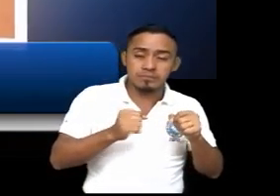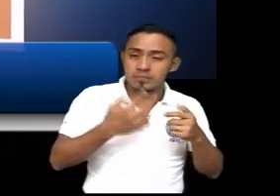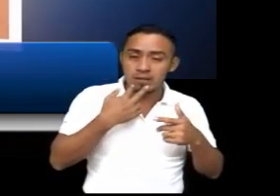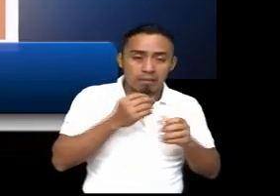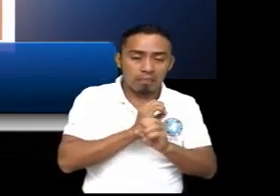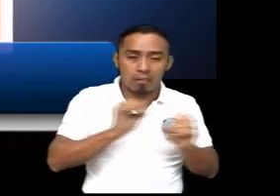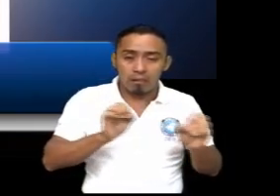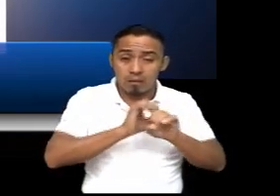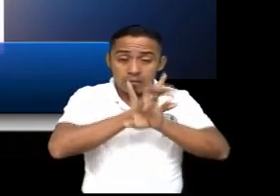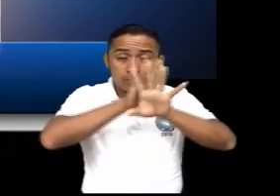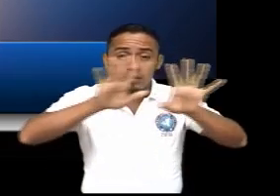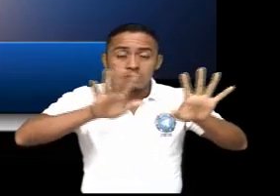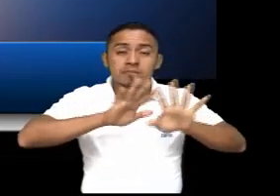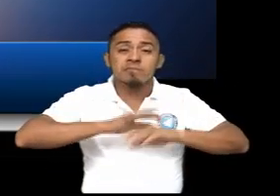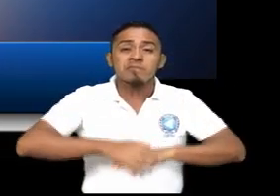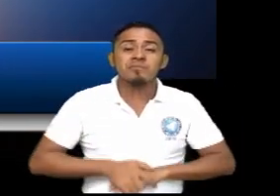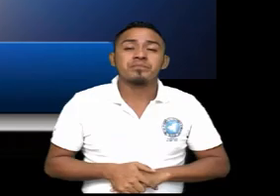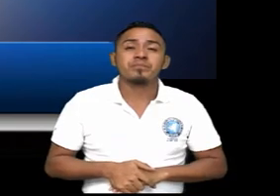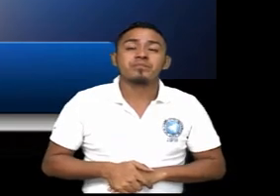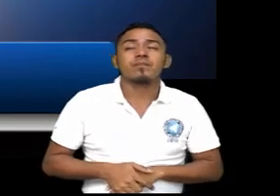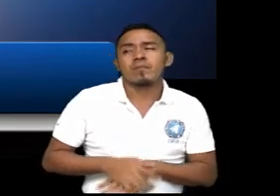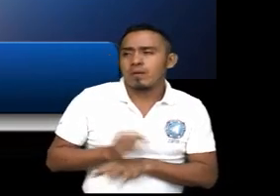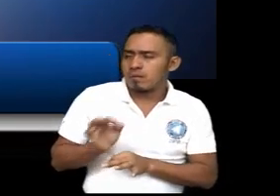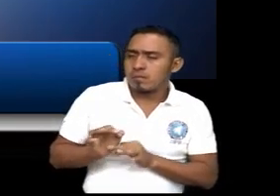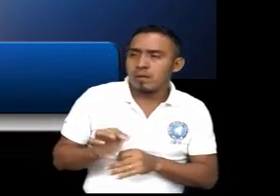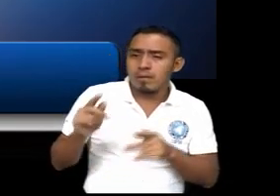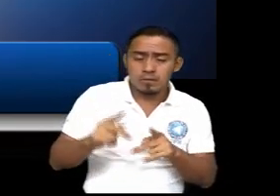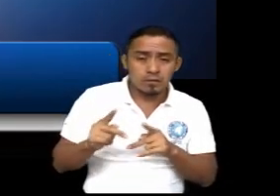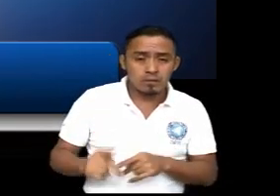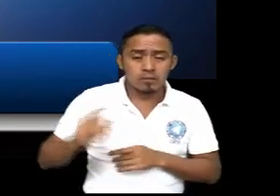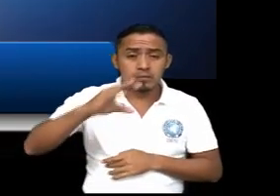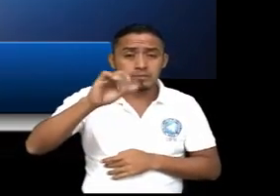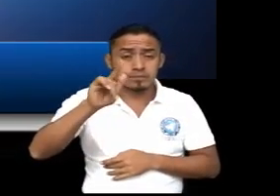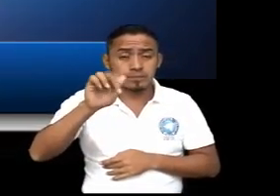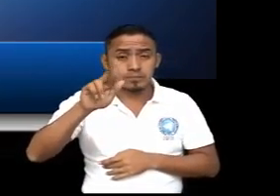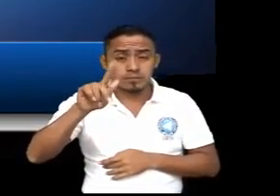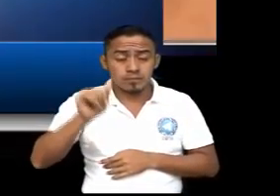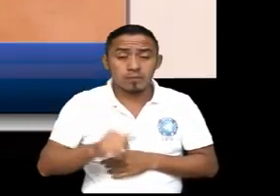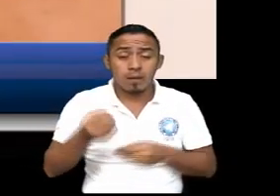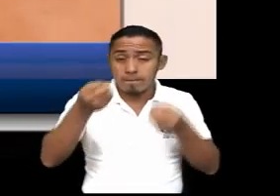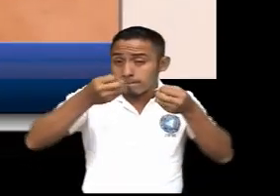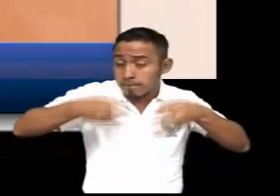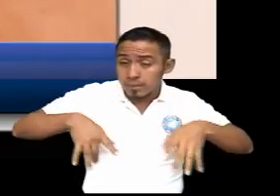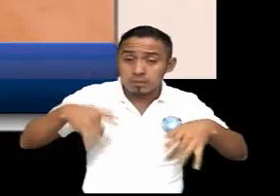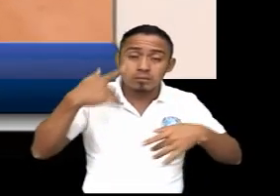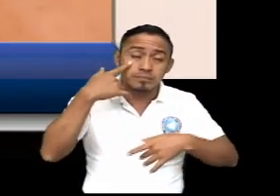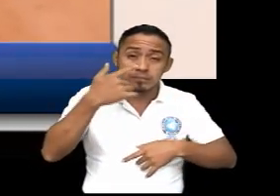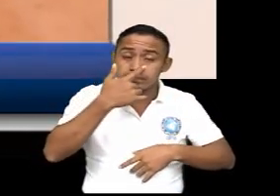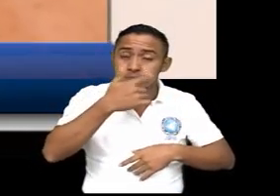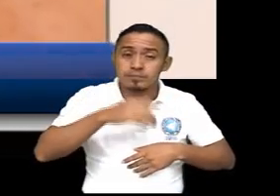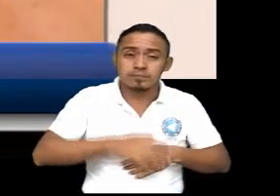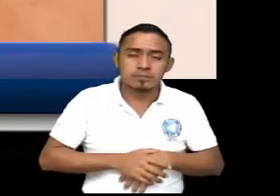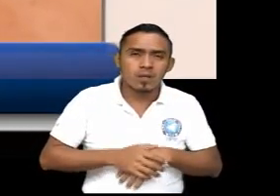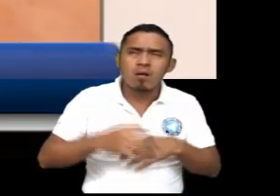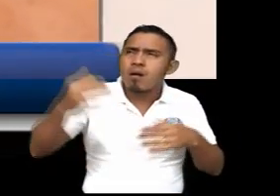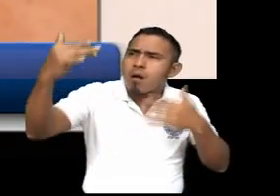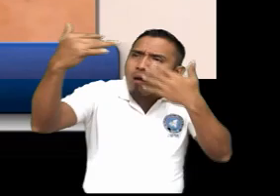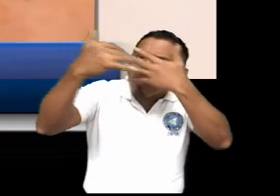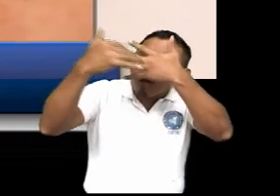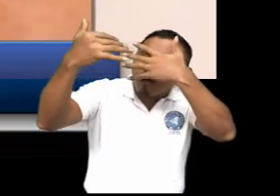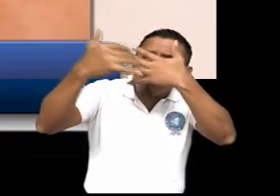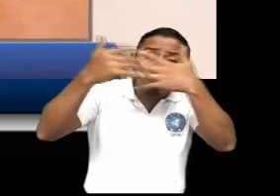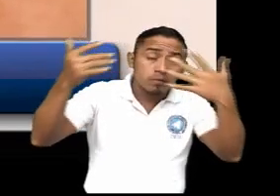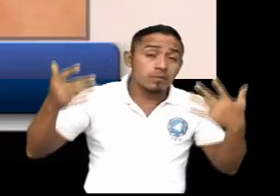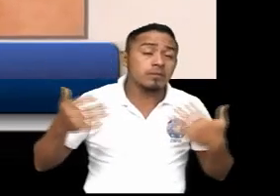transparencia y se vuelve opaco. Obviamente las personas que tienen cataratas pierden la visión, van perdiendo. Porque entran los rayos, no entran a la retina, porque está